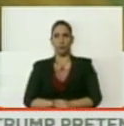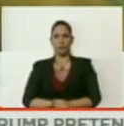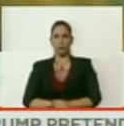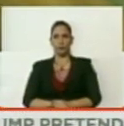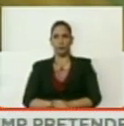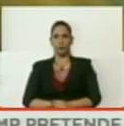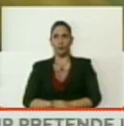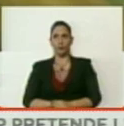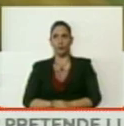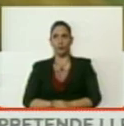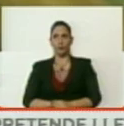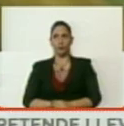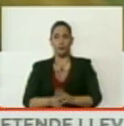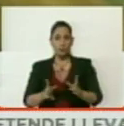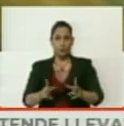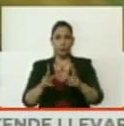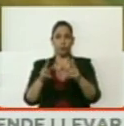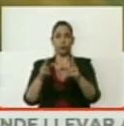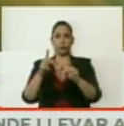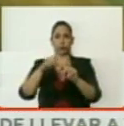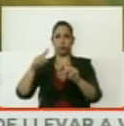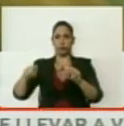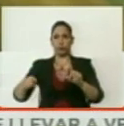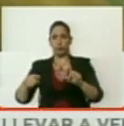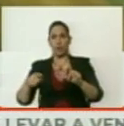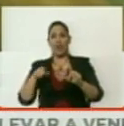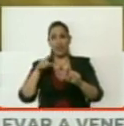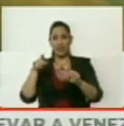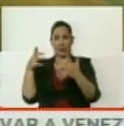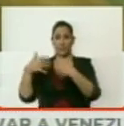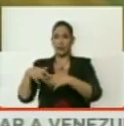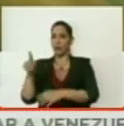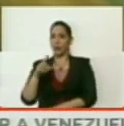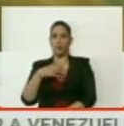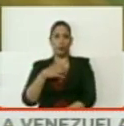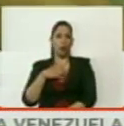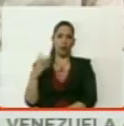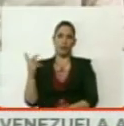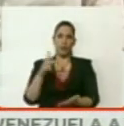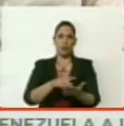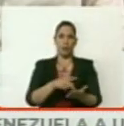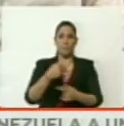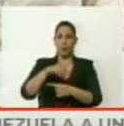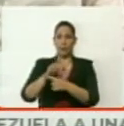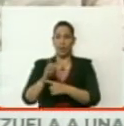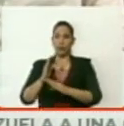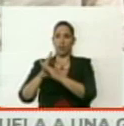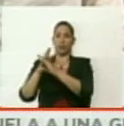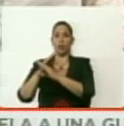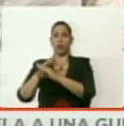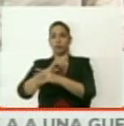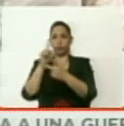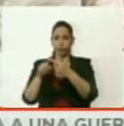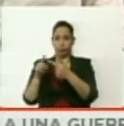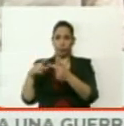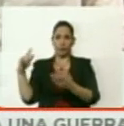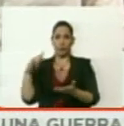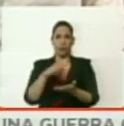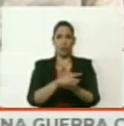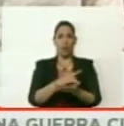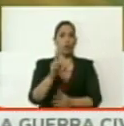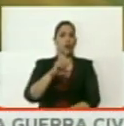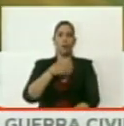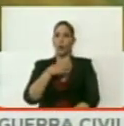la energía eléctrica en Venezuela, esas empresas no pueden venir. Primero porque las sancionan y seguro porque si vinieran no les